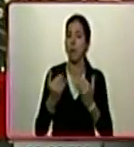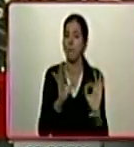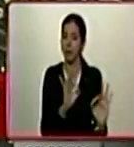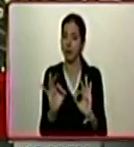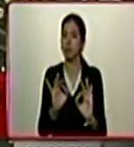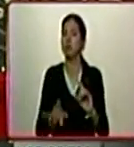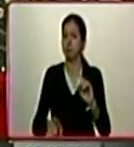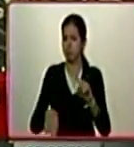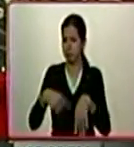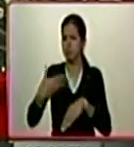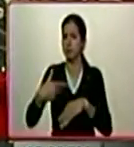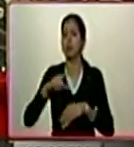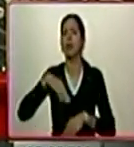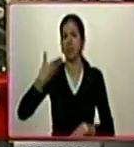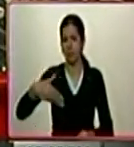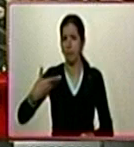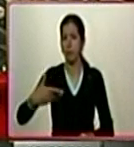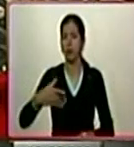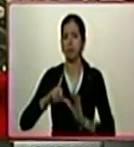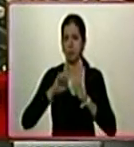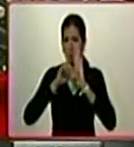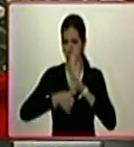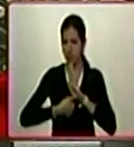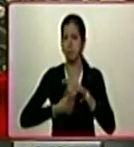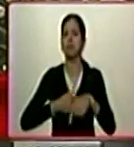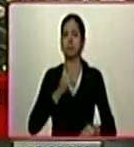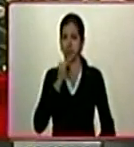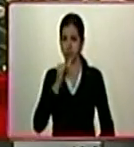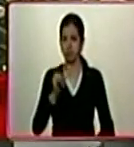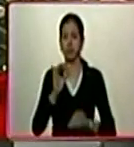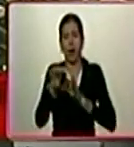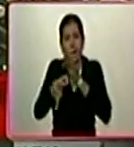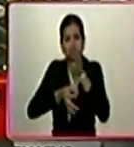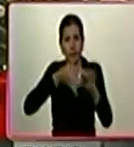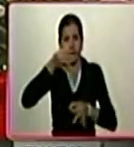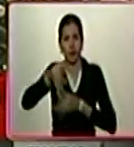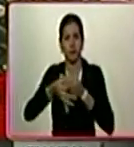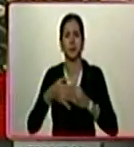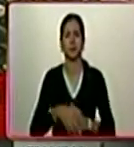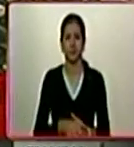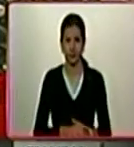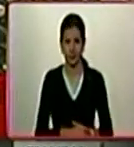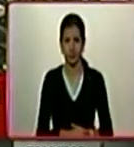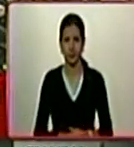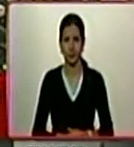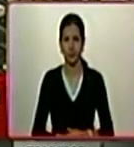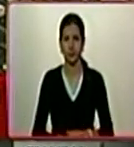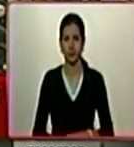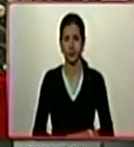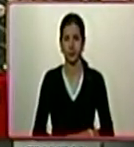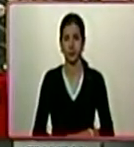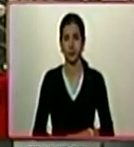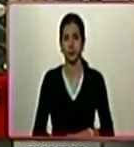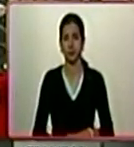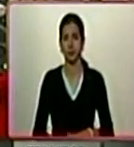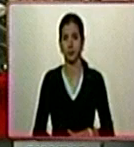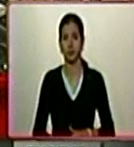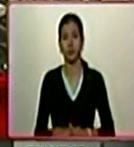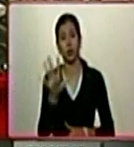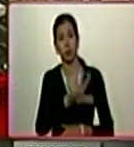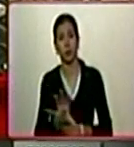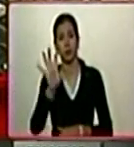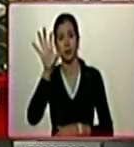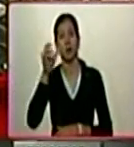debida oportunidad y en las próximas horas será conocido a todo el territorio nacional